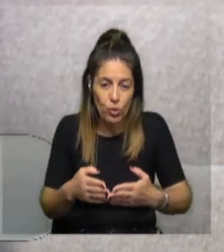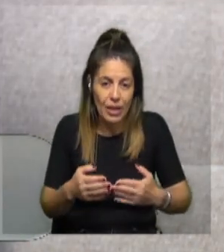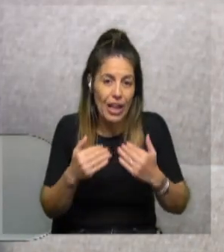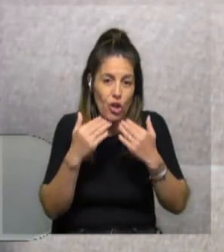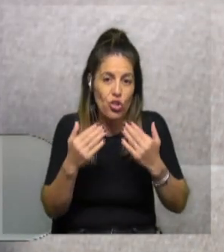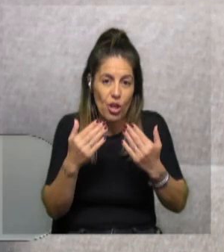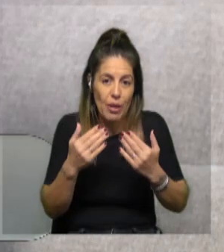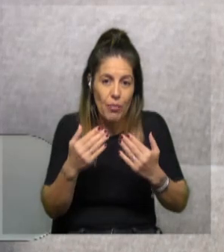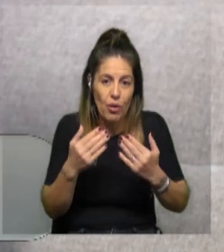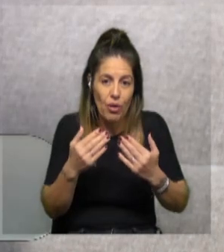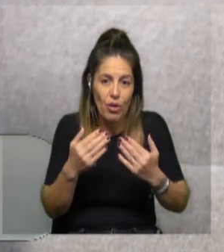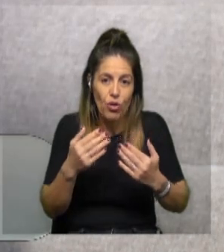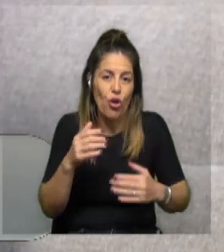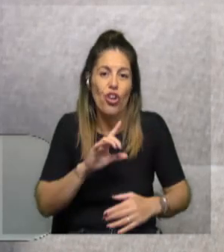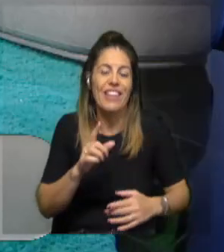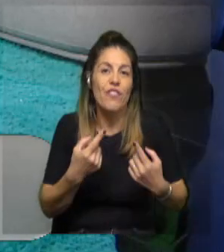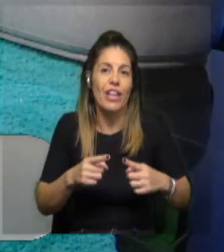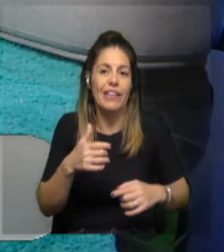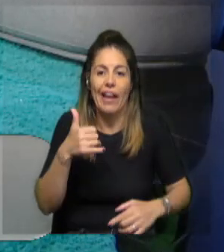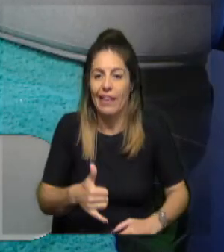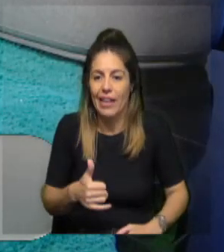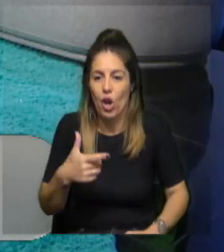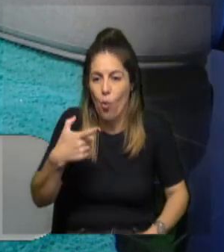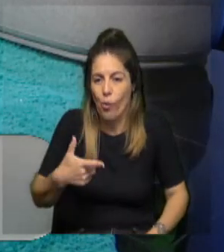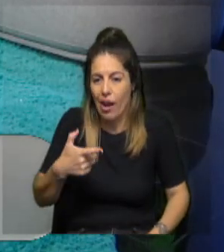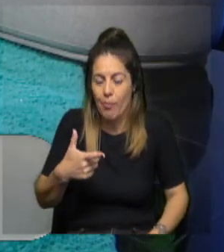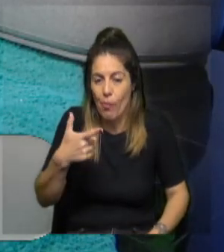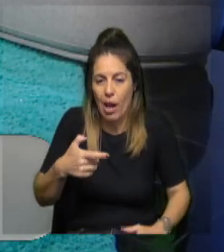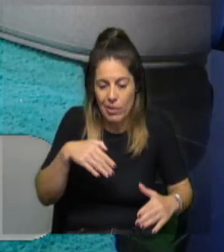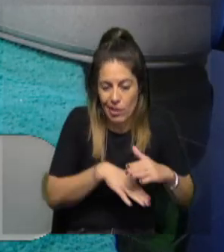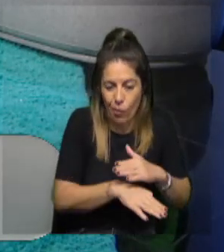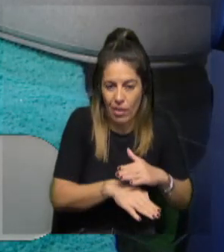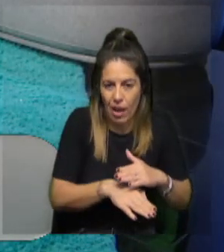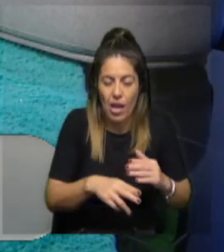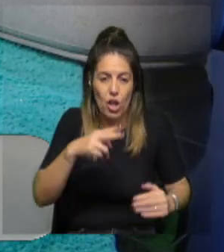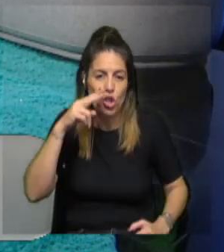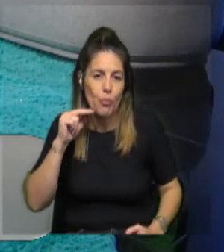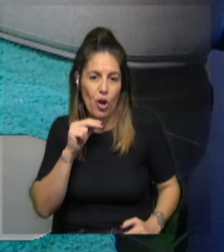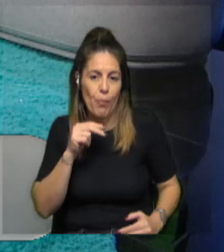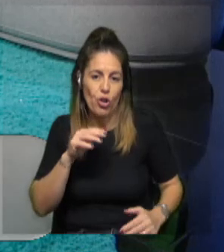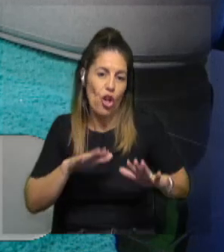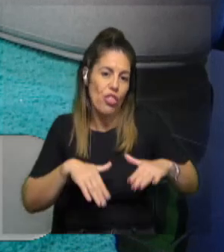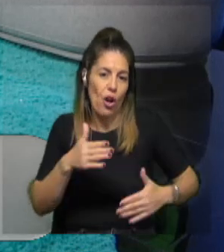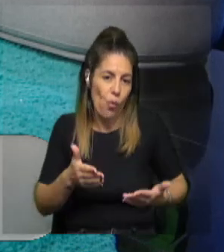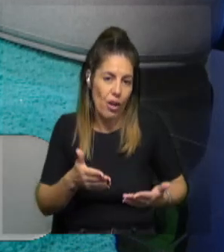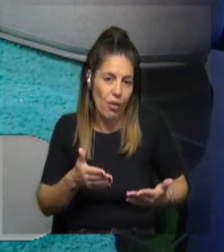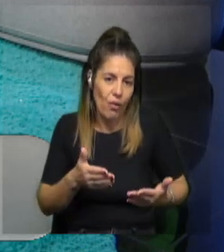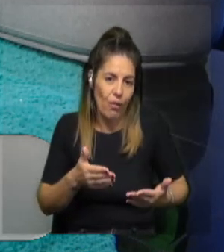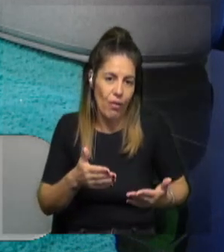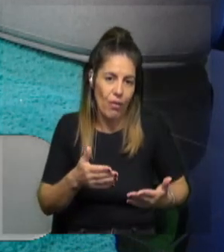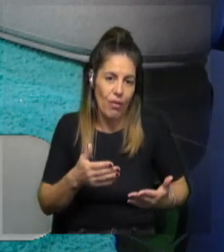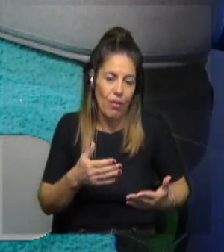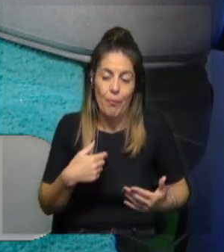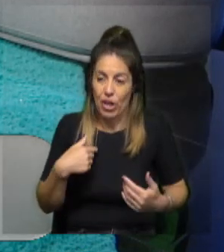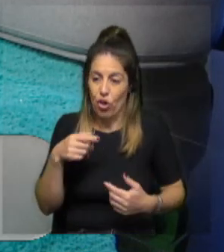porque no es como una tenencia, un arma, porque el arma se guarda ahí y ya yo me comporto de acuerdo a lo que el perro... yo tengo emociones